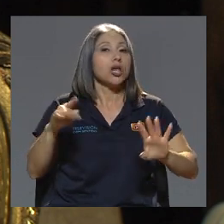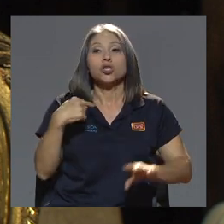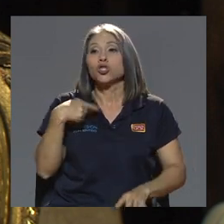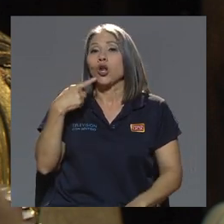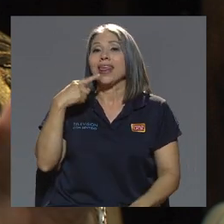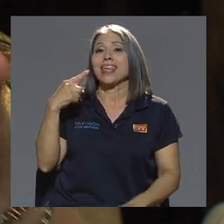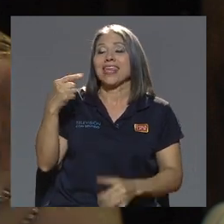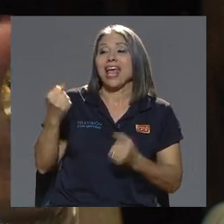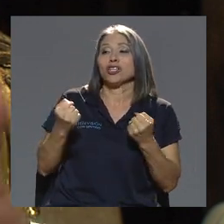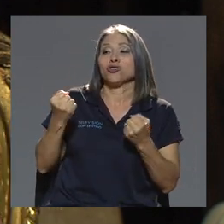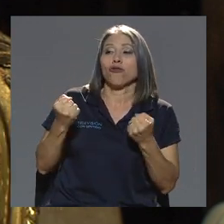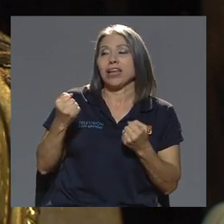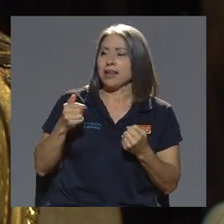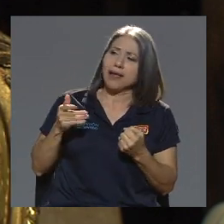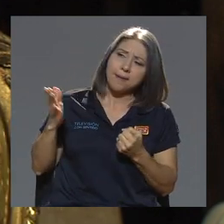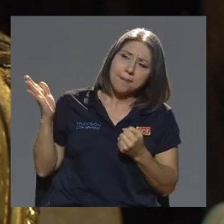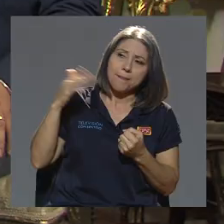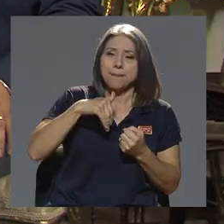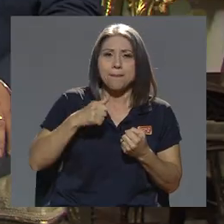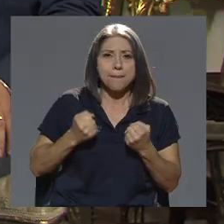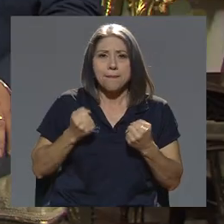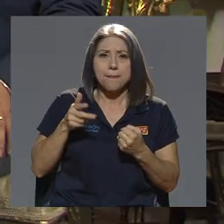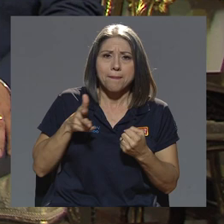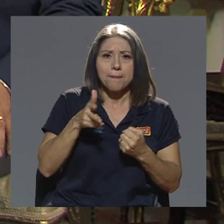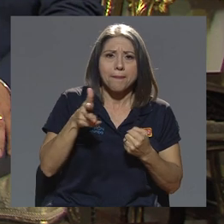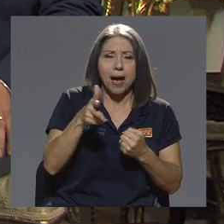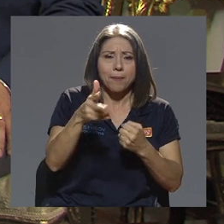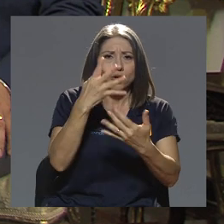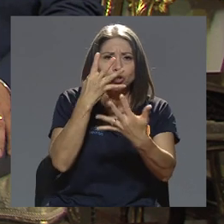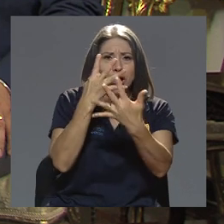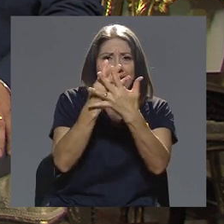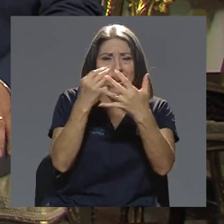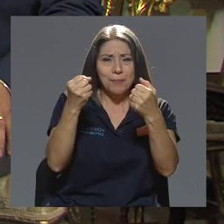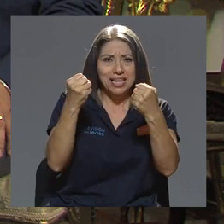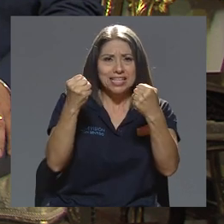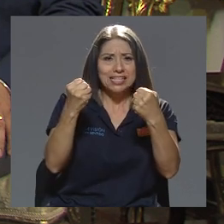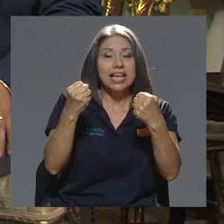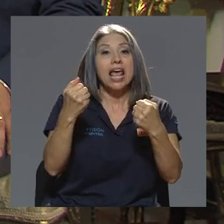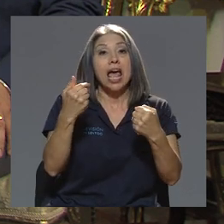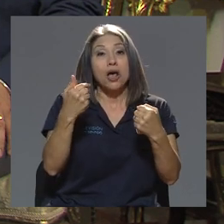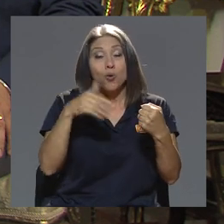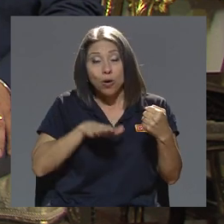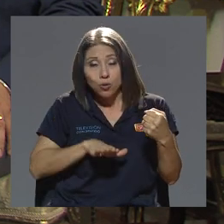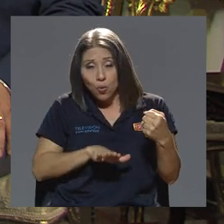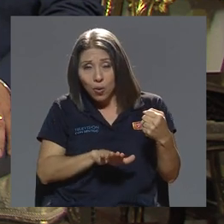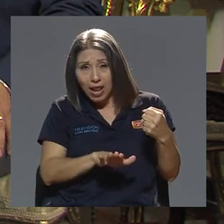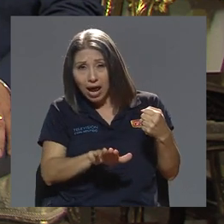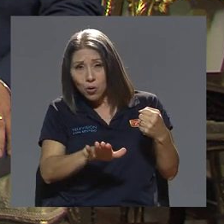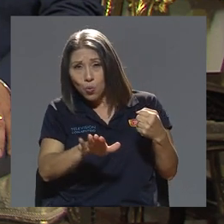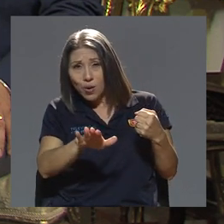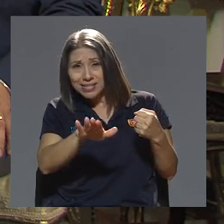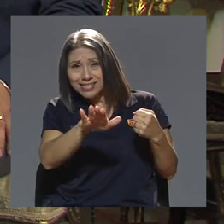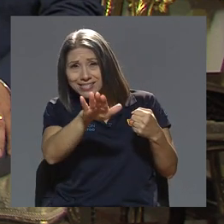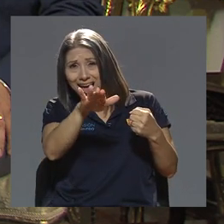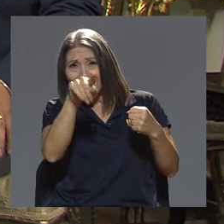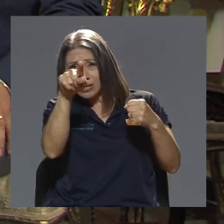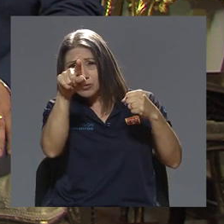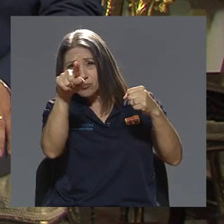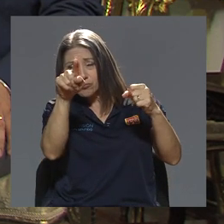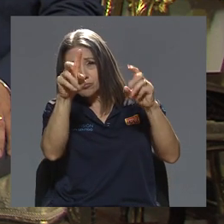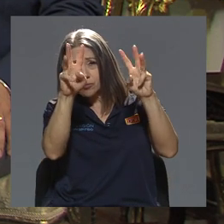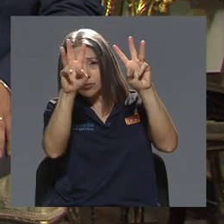chofer, vámonos ya a la penitenciaría. Y cuando yo voy subiendo la cuesta, nunca había visto